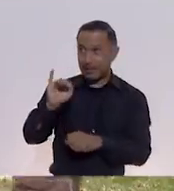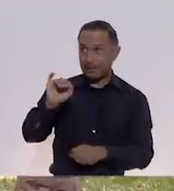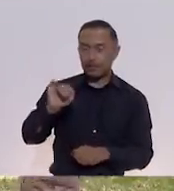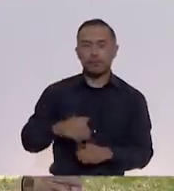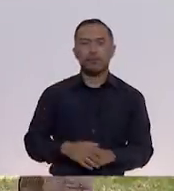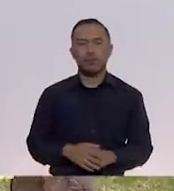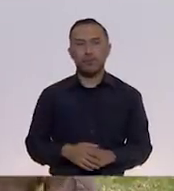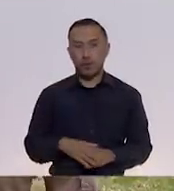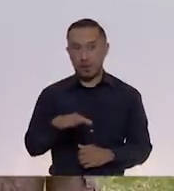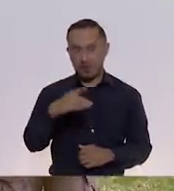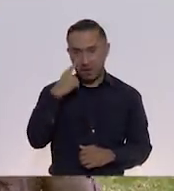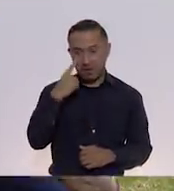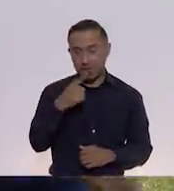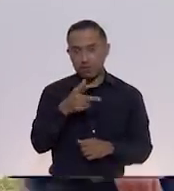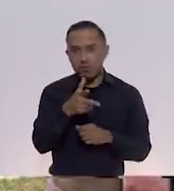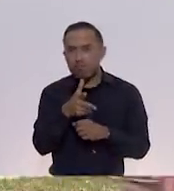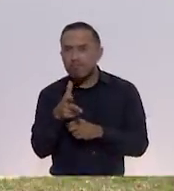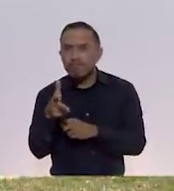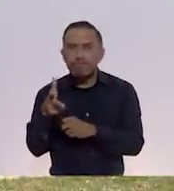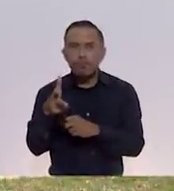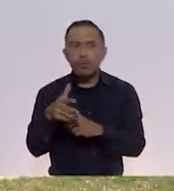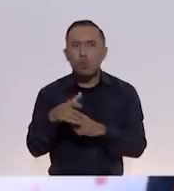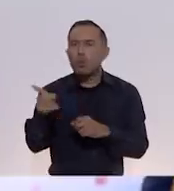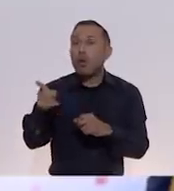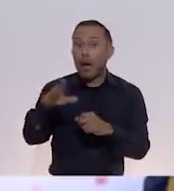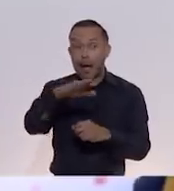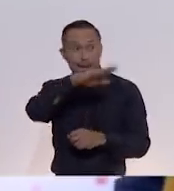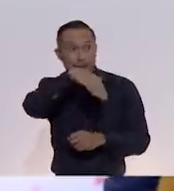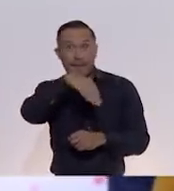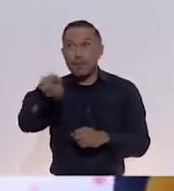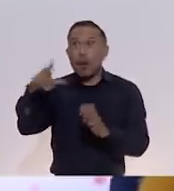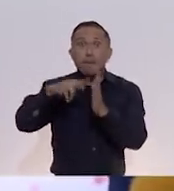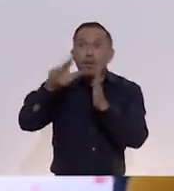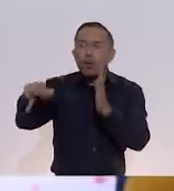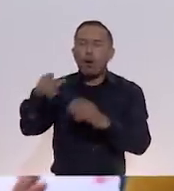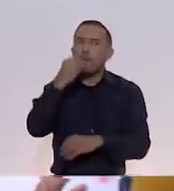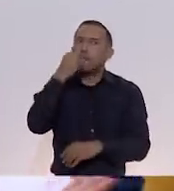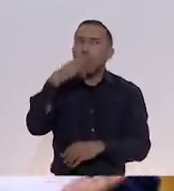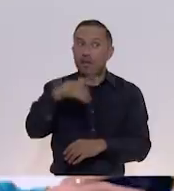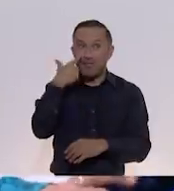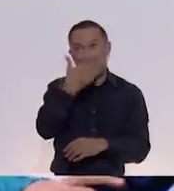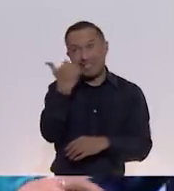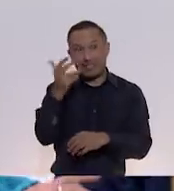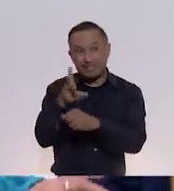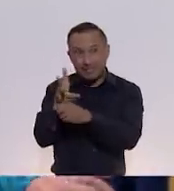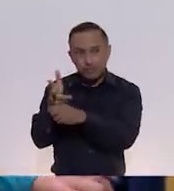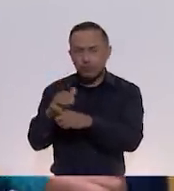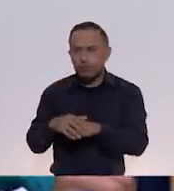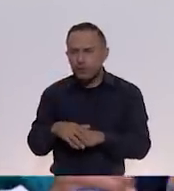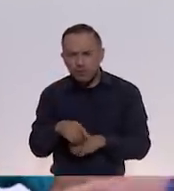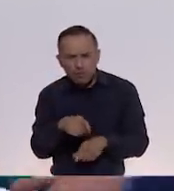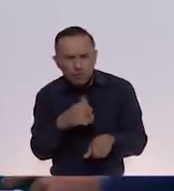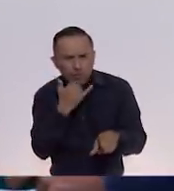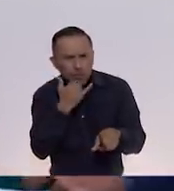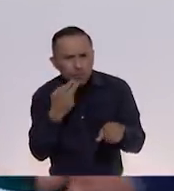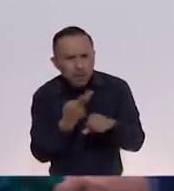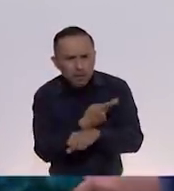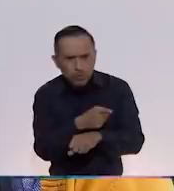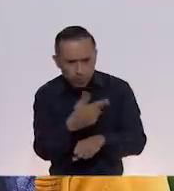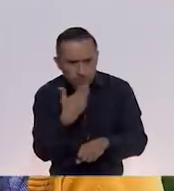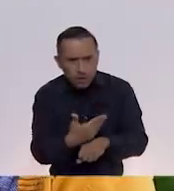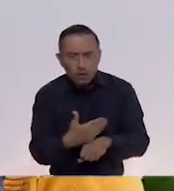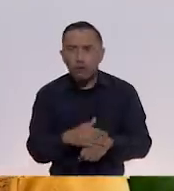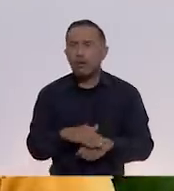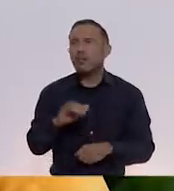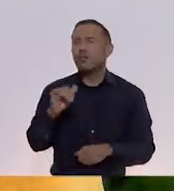Sí. Ven, aquí hay una pintura súper padre. Ay. ¿Qué traes? ¿Estás bien?